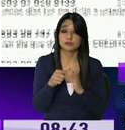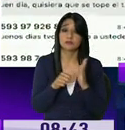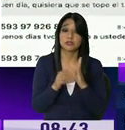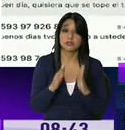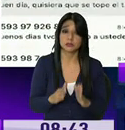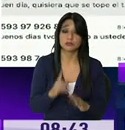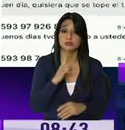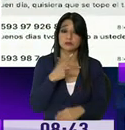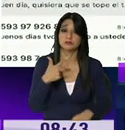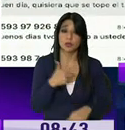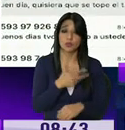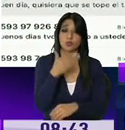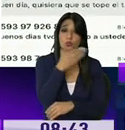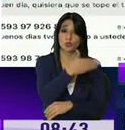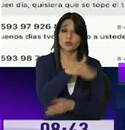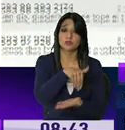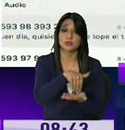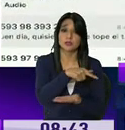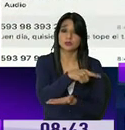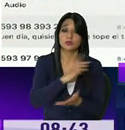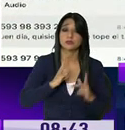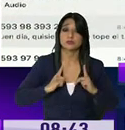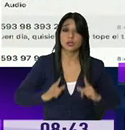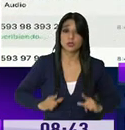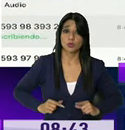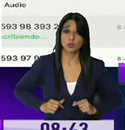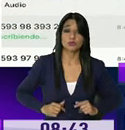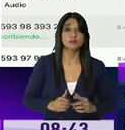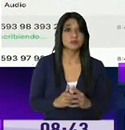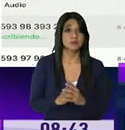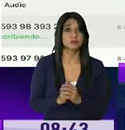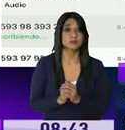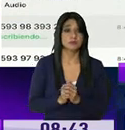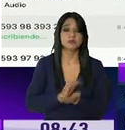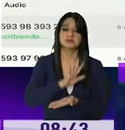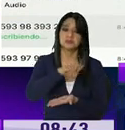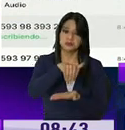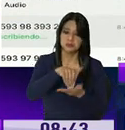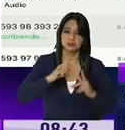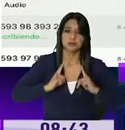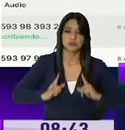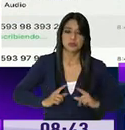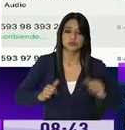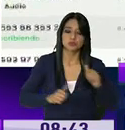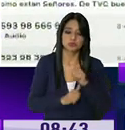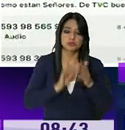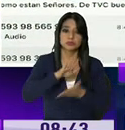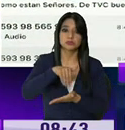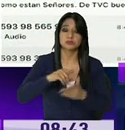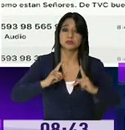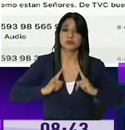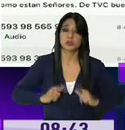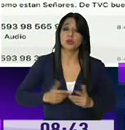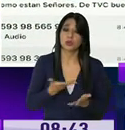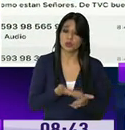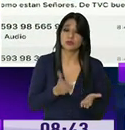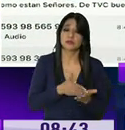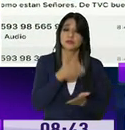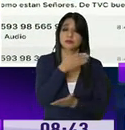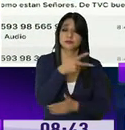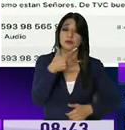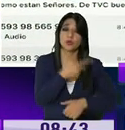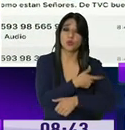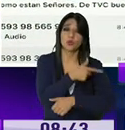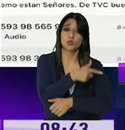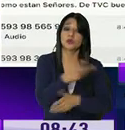están. Ahora el médico del barrio, o sea, al subcentro, al centro de salud, el médico del barrio ha vuelto y ahí están las vacunas.